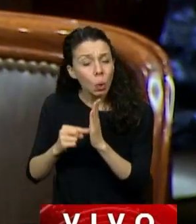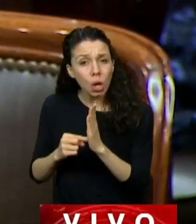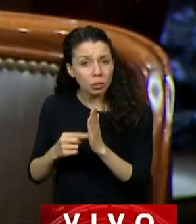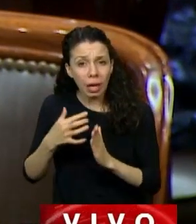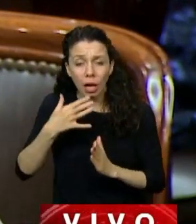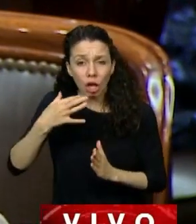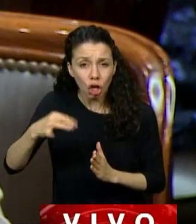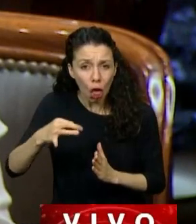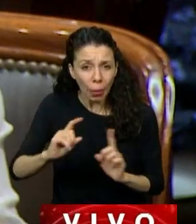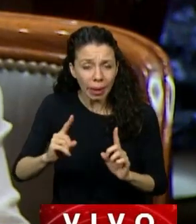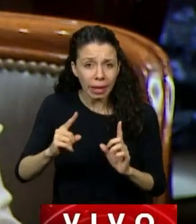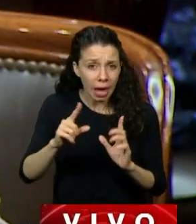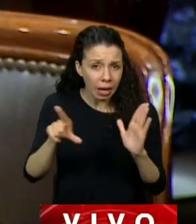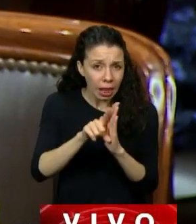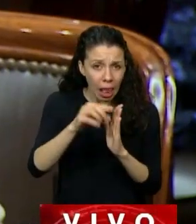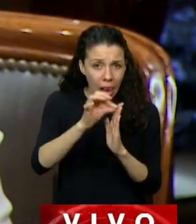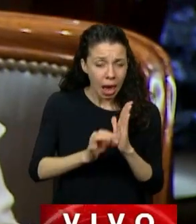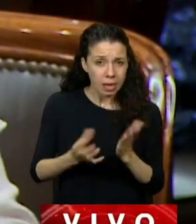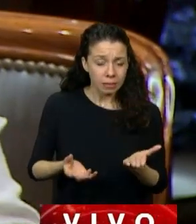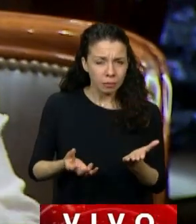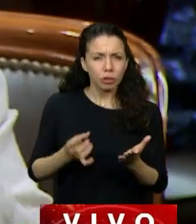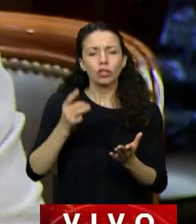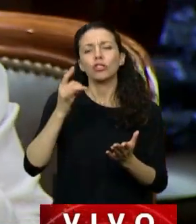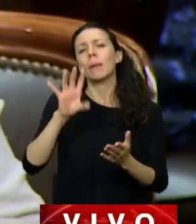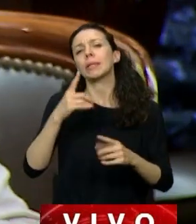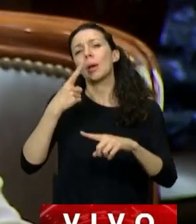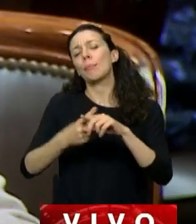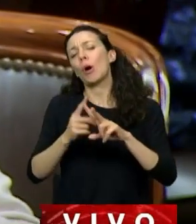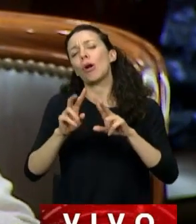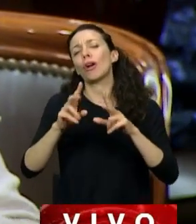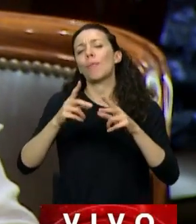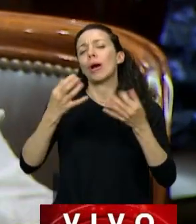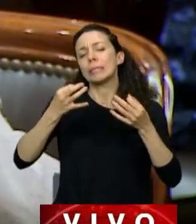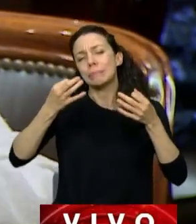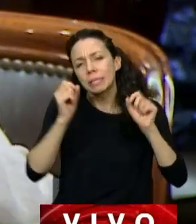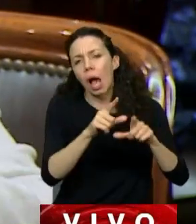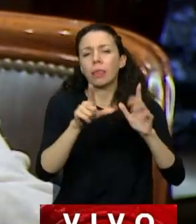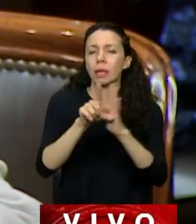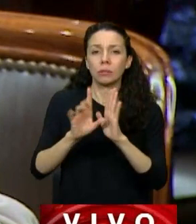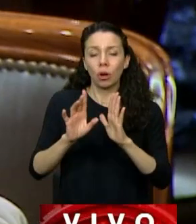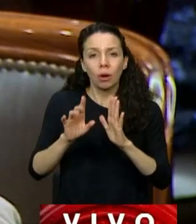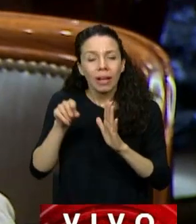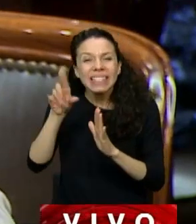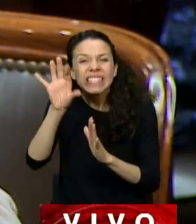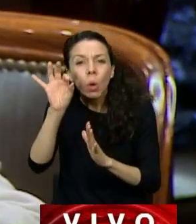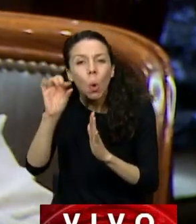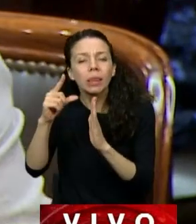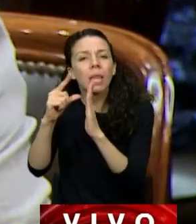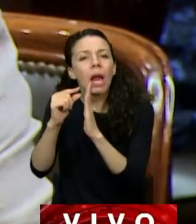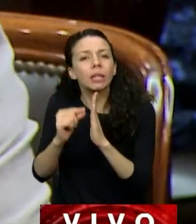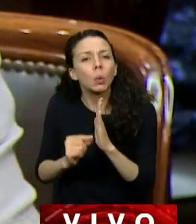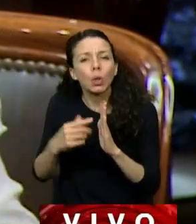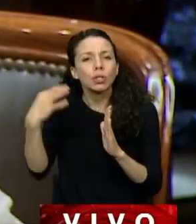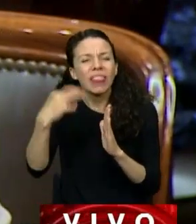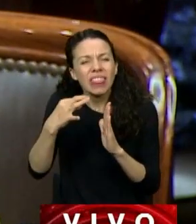no es solamente por una cuestión de técnica legislativa, sino porque justamente, como acabo de mencionar, requieren de un tratamiento y un estudio especial.